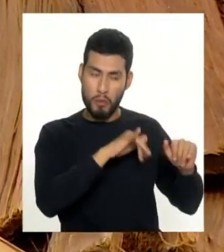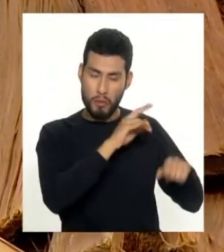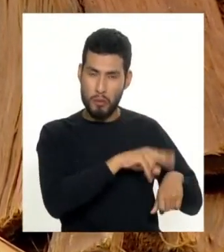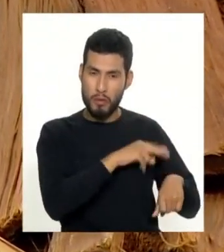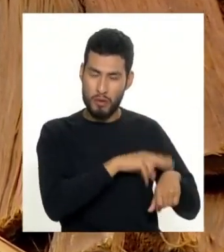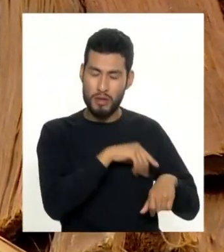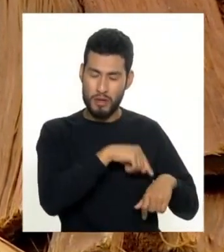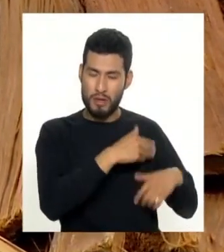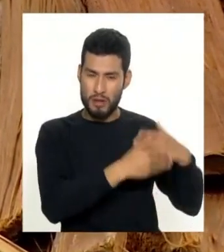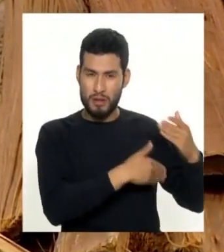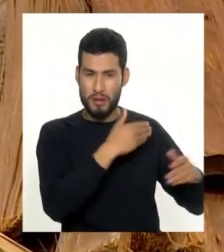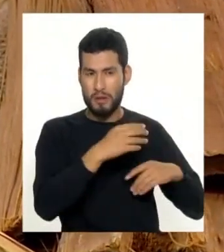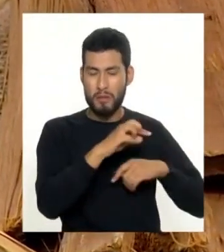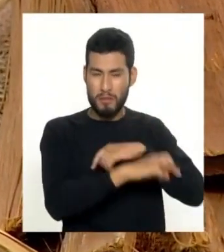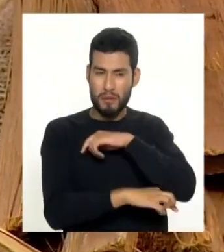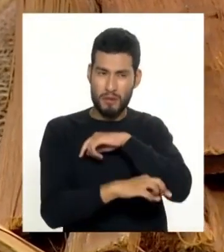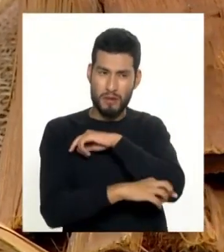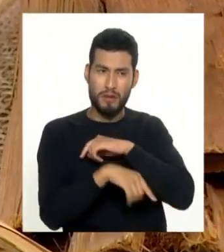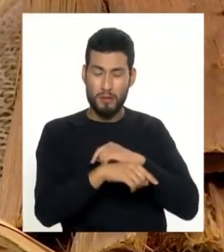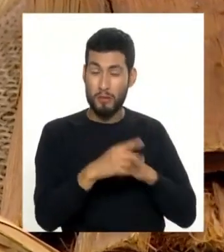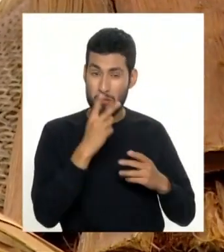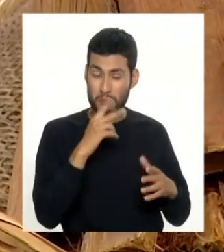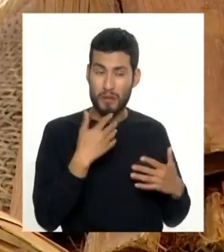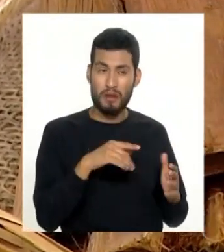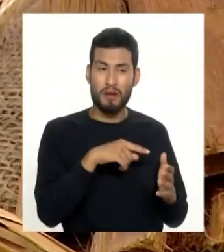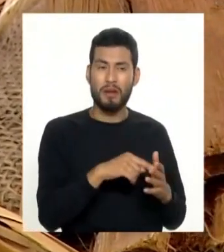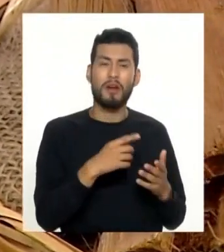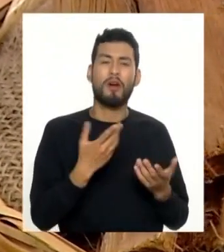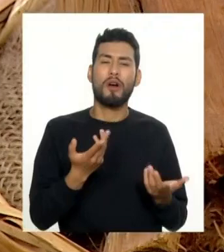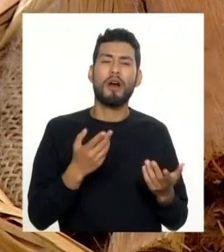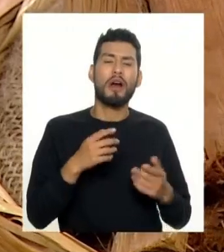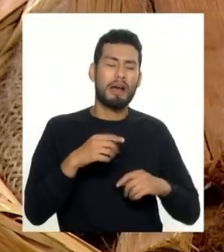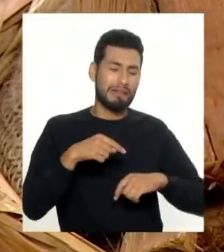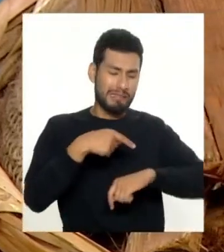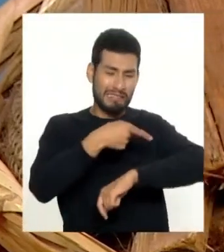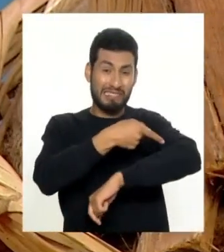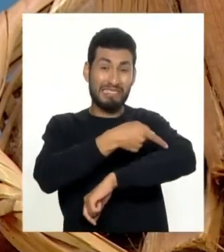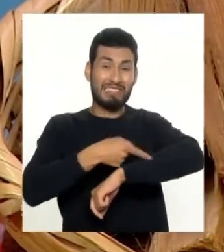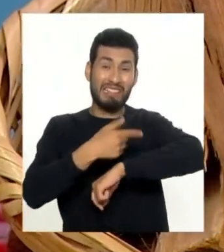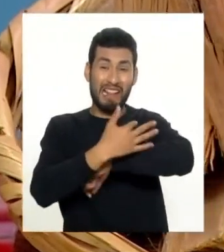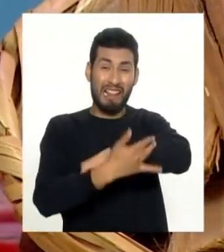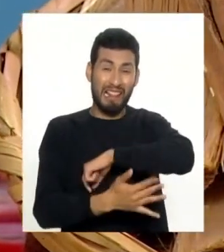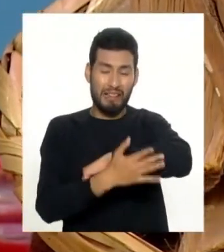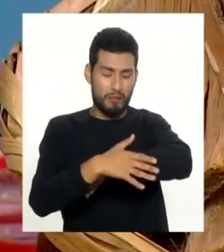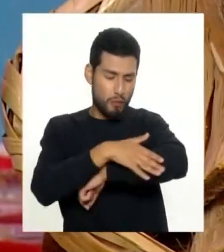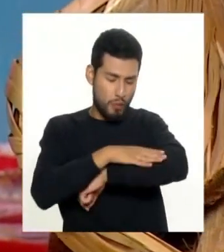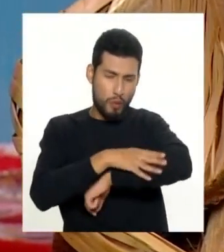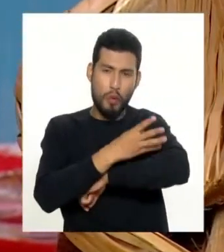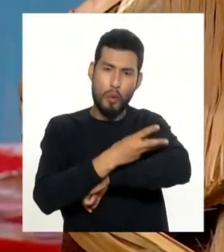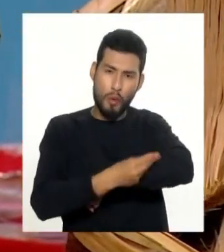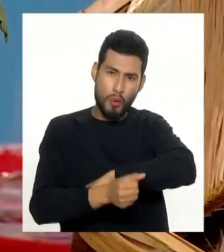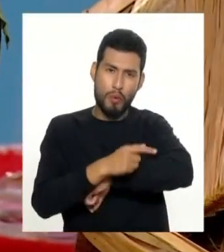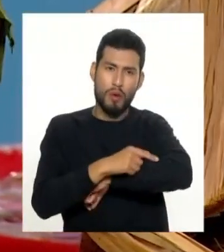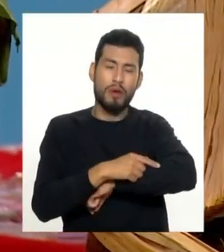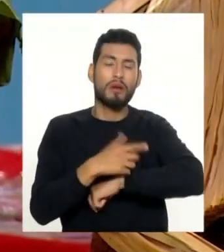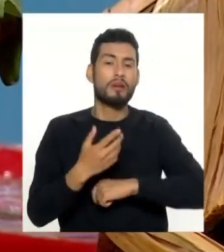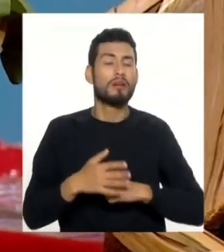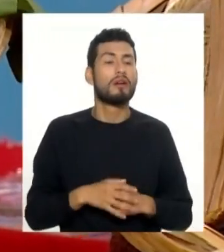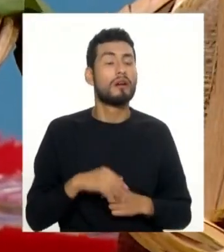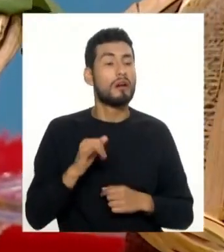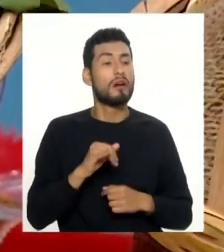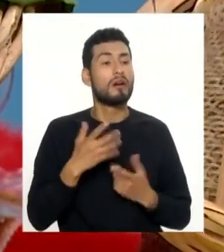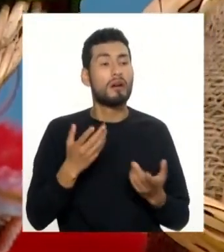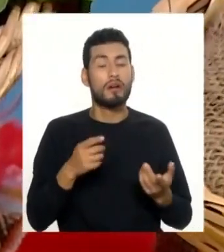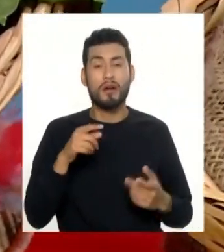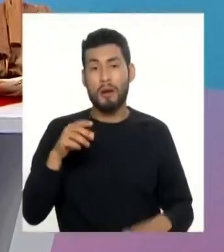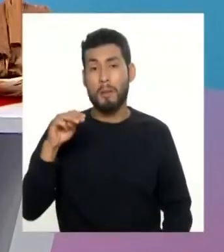en nuestro país. Y qué duda cabe que sirve para lavar heridas, para desinflamar las heridas. Y para ello le estamos agregando un poco